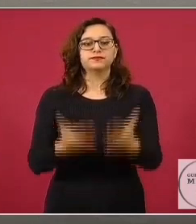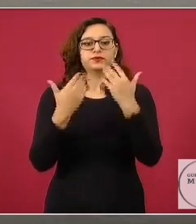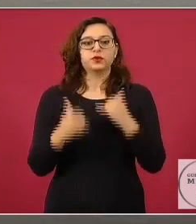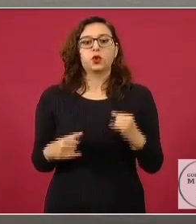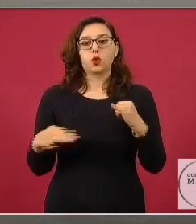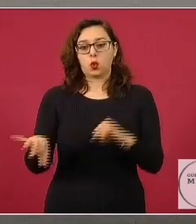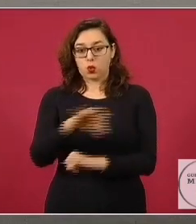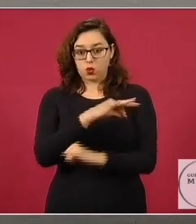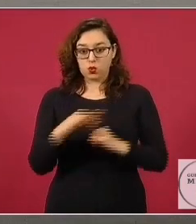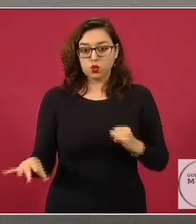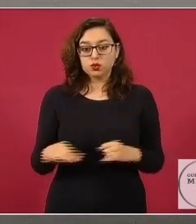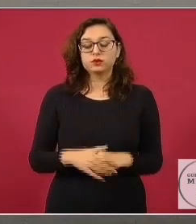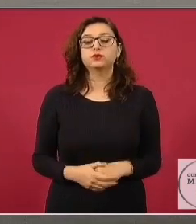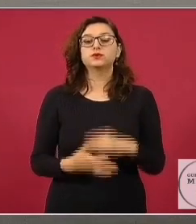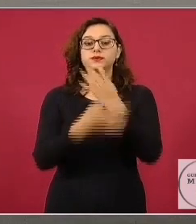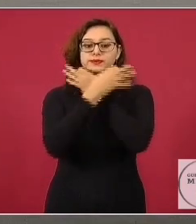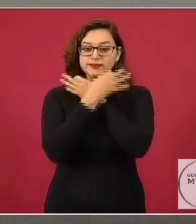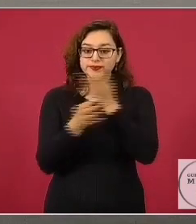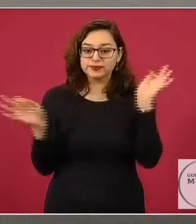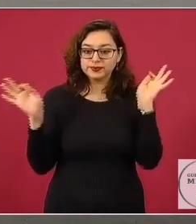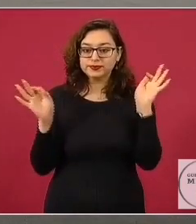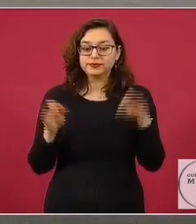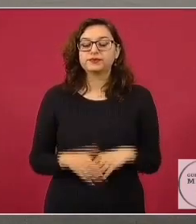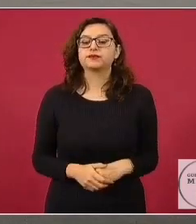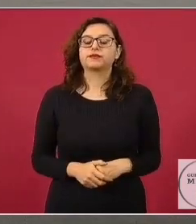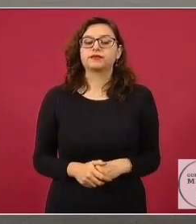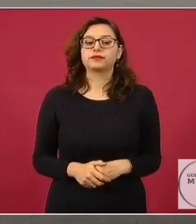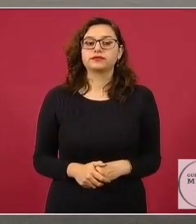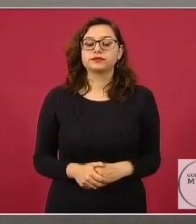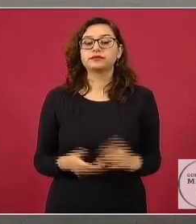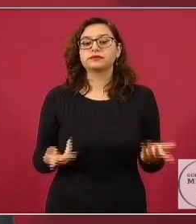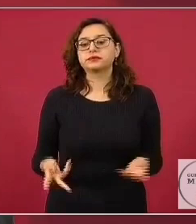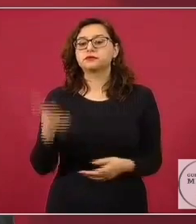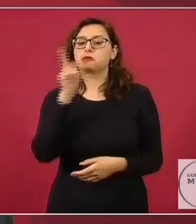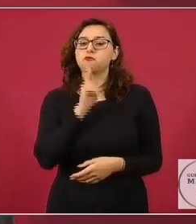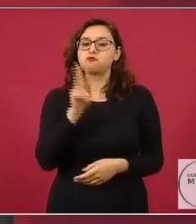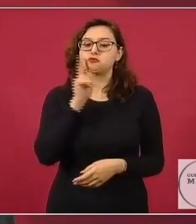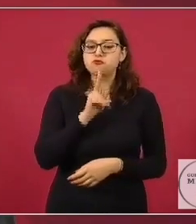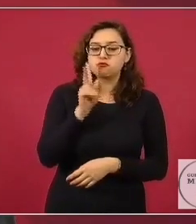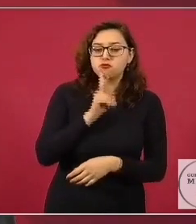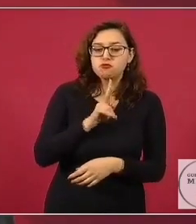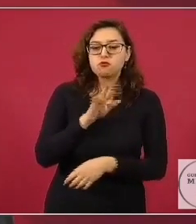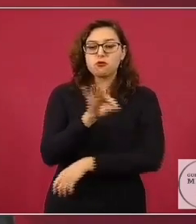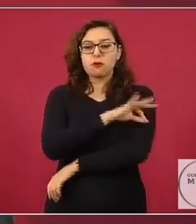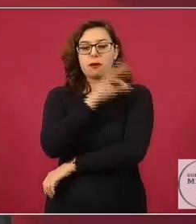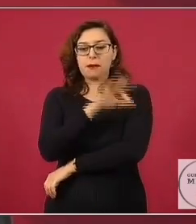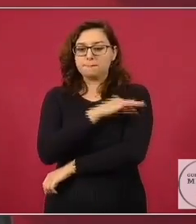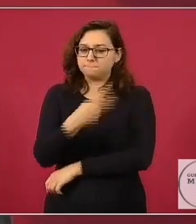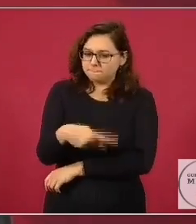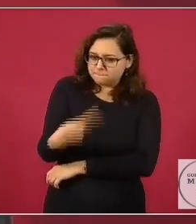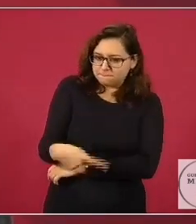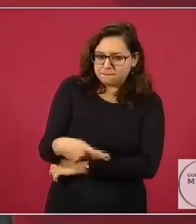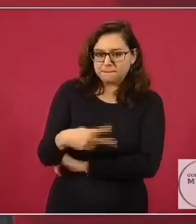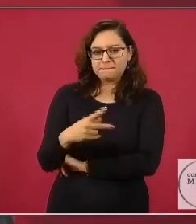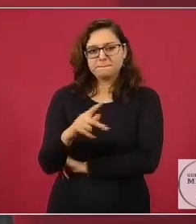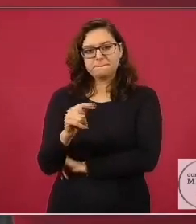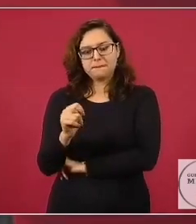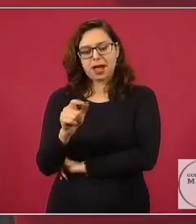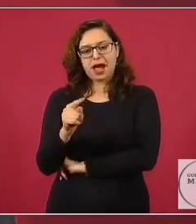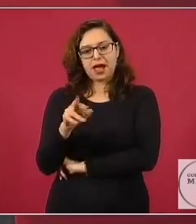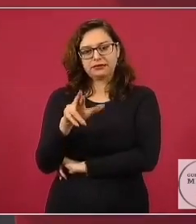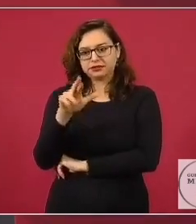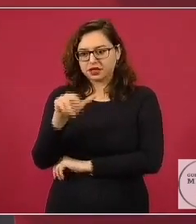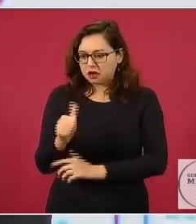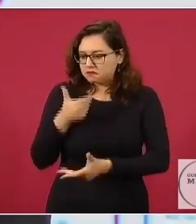es un anuncio: el ensayo clínico aleatorizado de la vacuna Patria está en muy buen